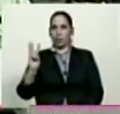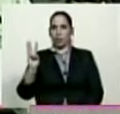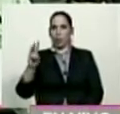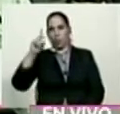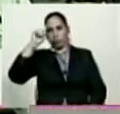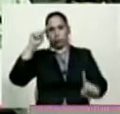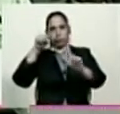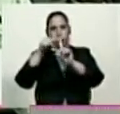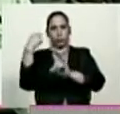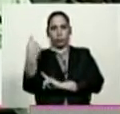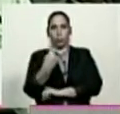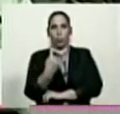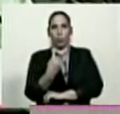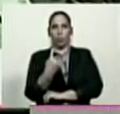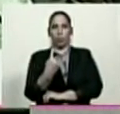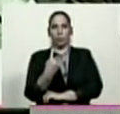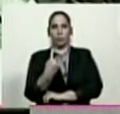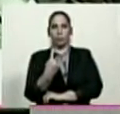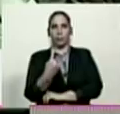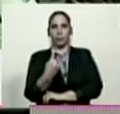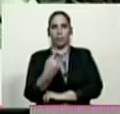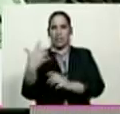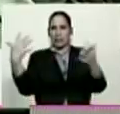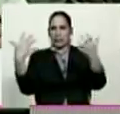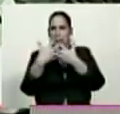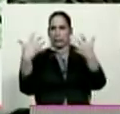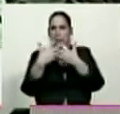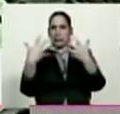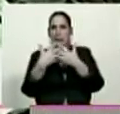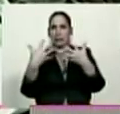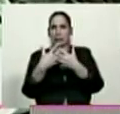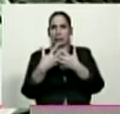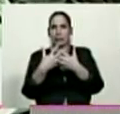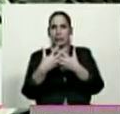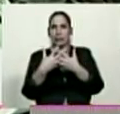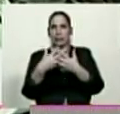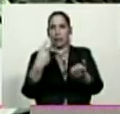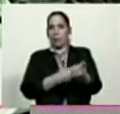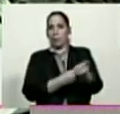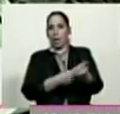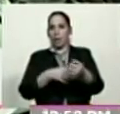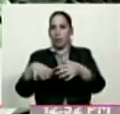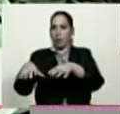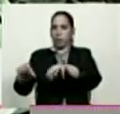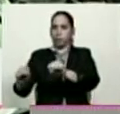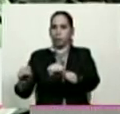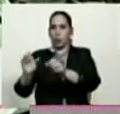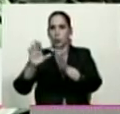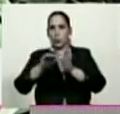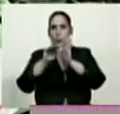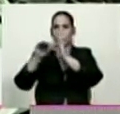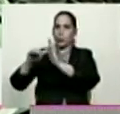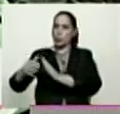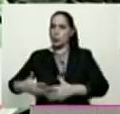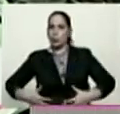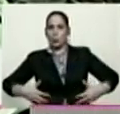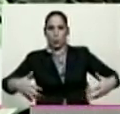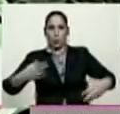objetivo, una guerra fratricida entre hermanos para apoderarse de nuestras riquezas, de nuestro